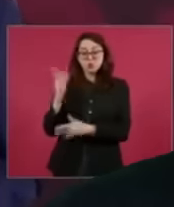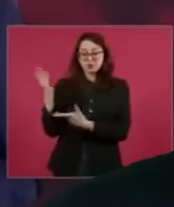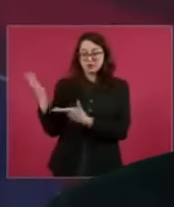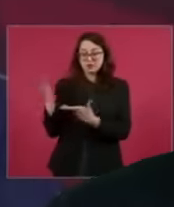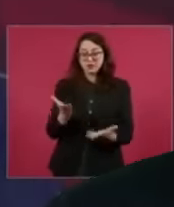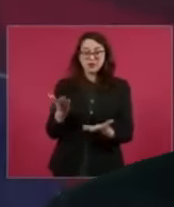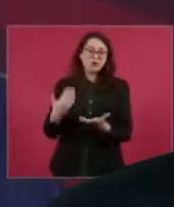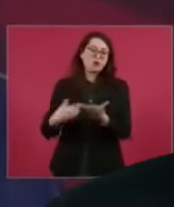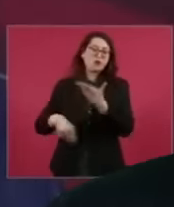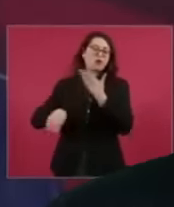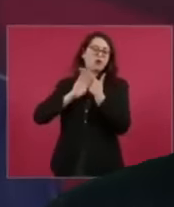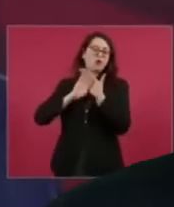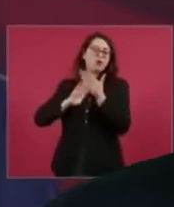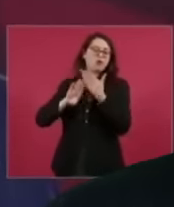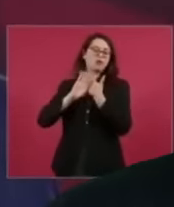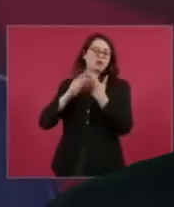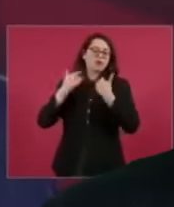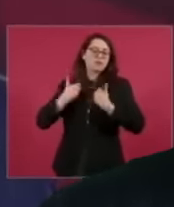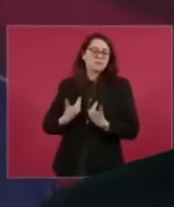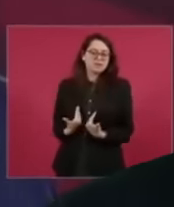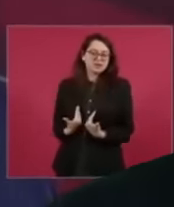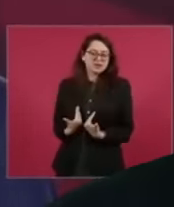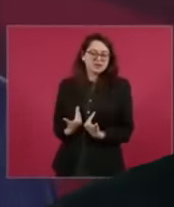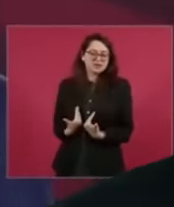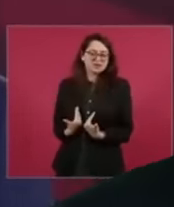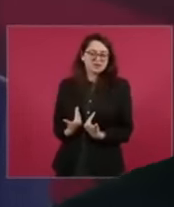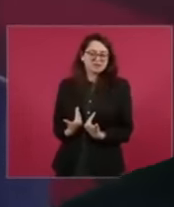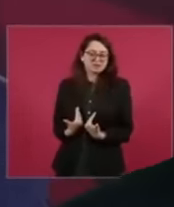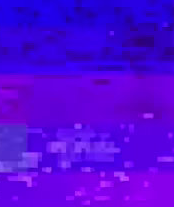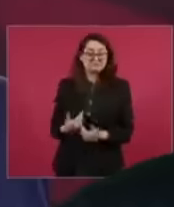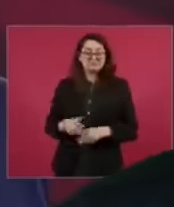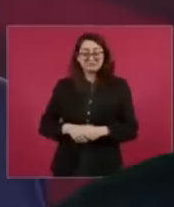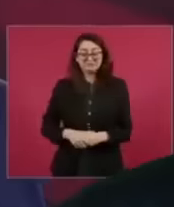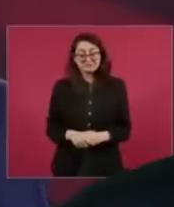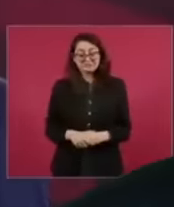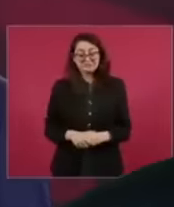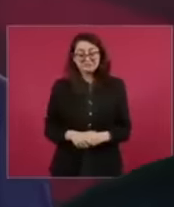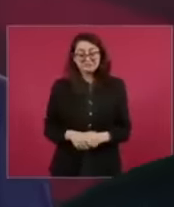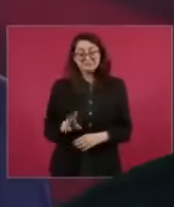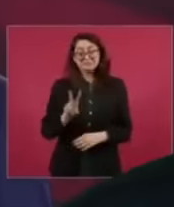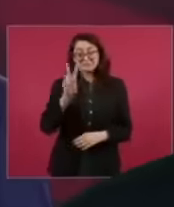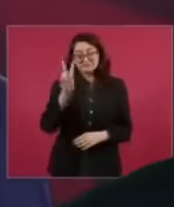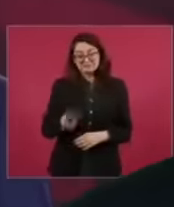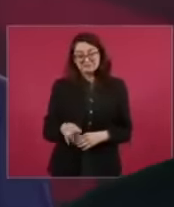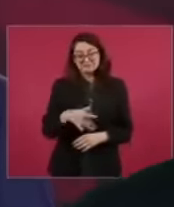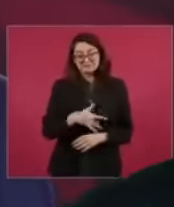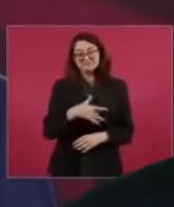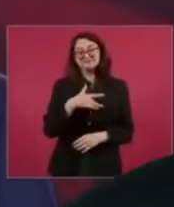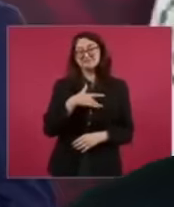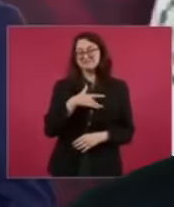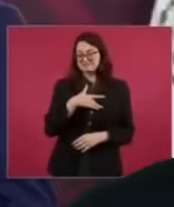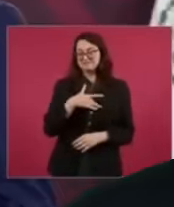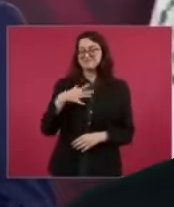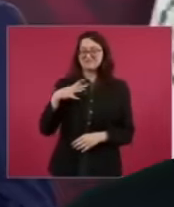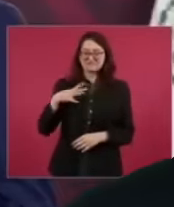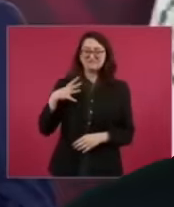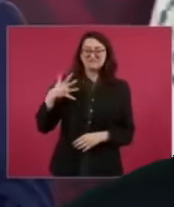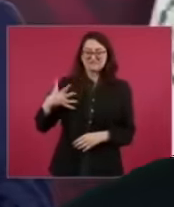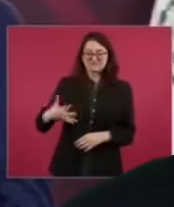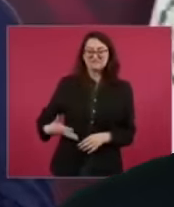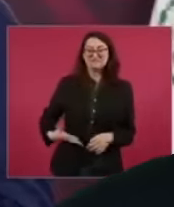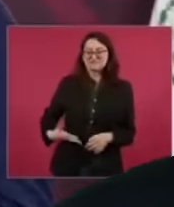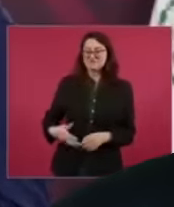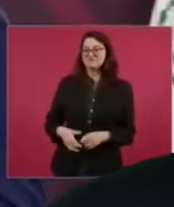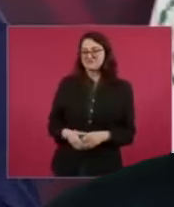no le duele que el país esté bañado en sangre sino que hablen mal de él el anciano delirante da pena ajena Nada más por un minuto